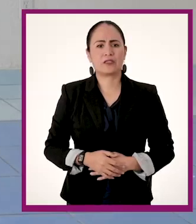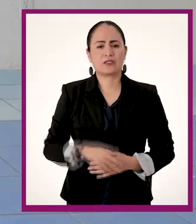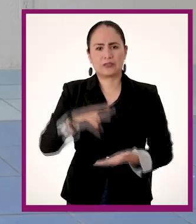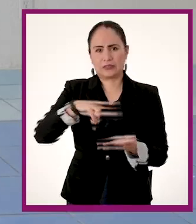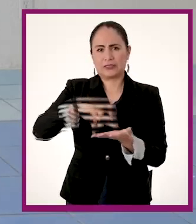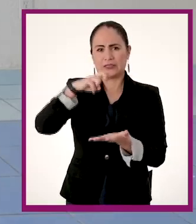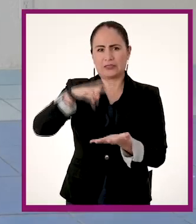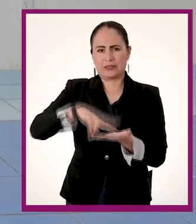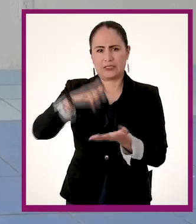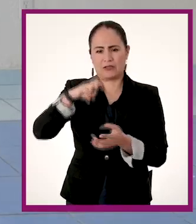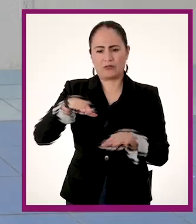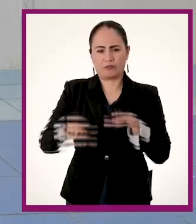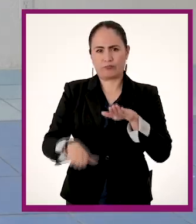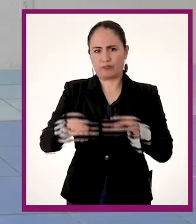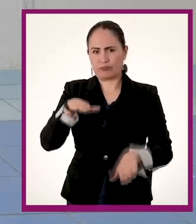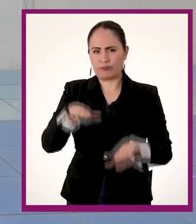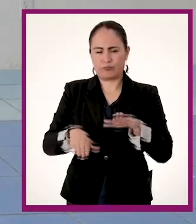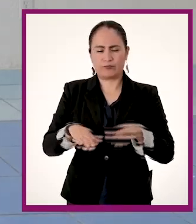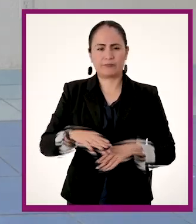pequeño saltito